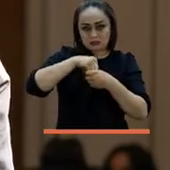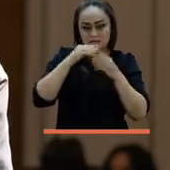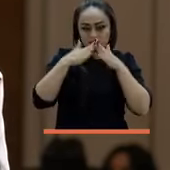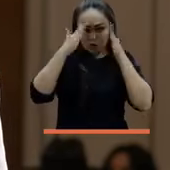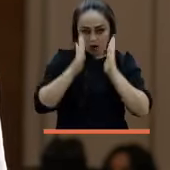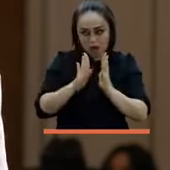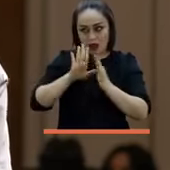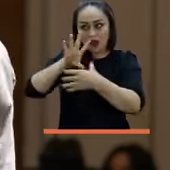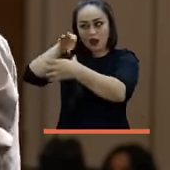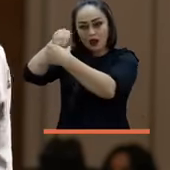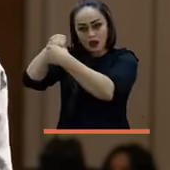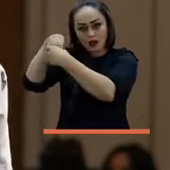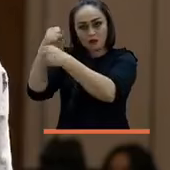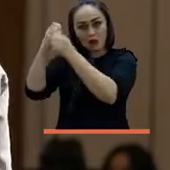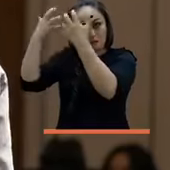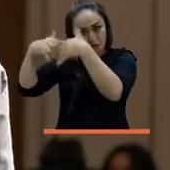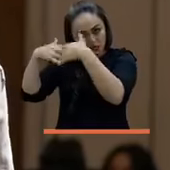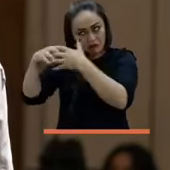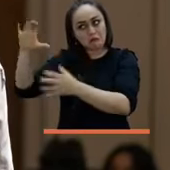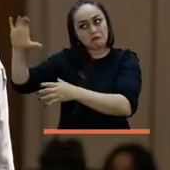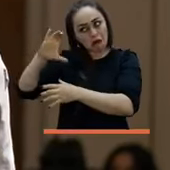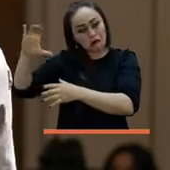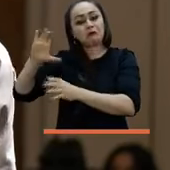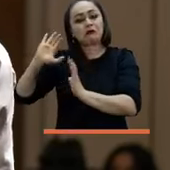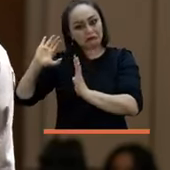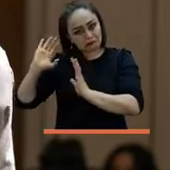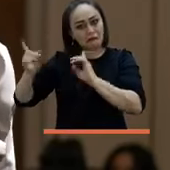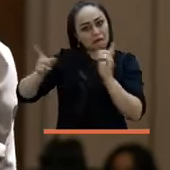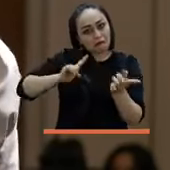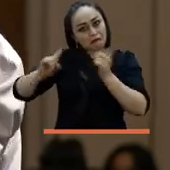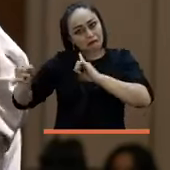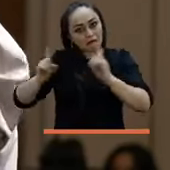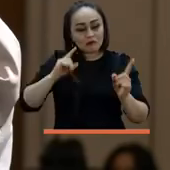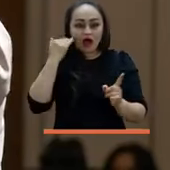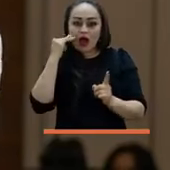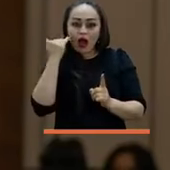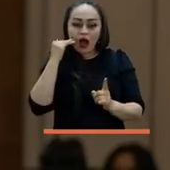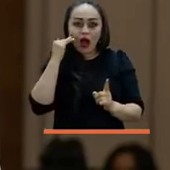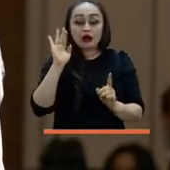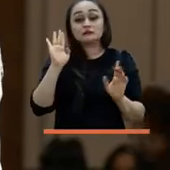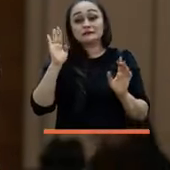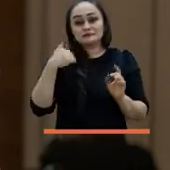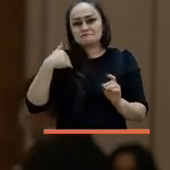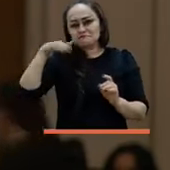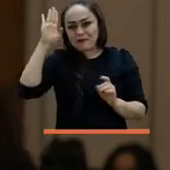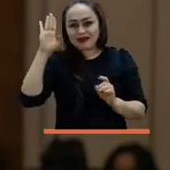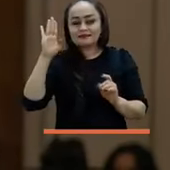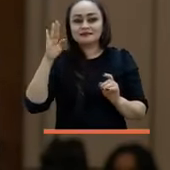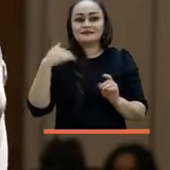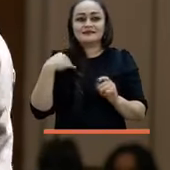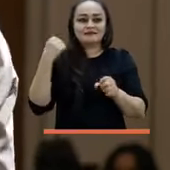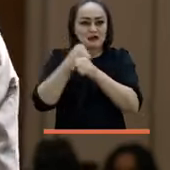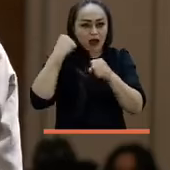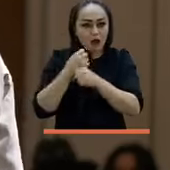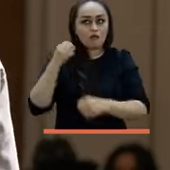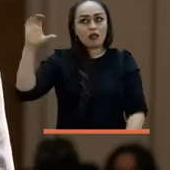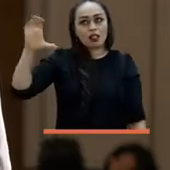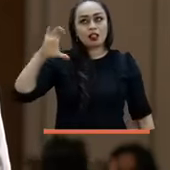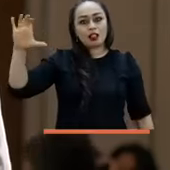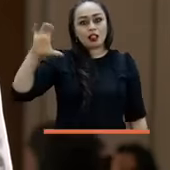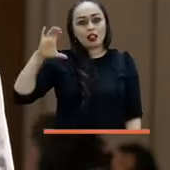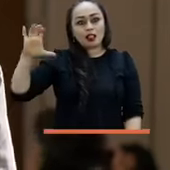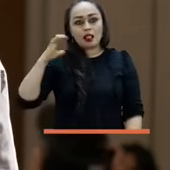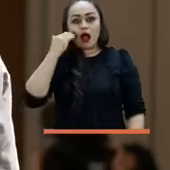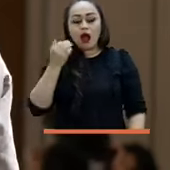empresa un trabajo remunerado incluso en muchos casos que así seamos las que llevemos mayores ingresos a la casa tenemos que